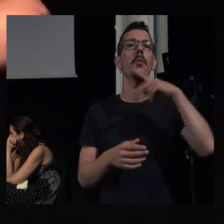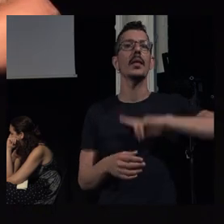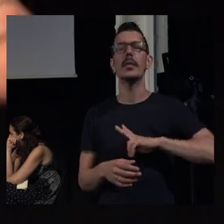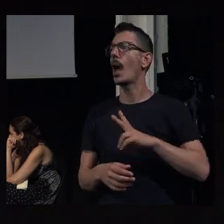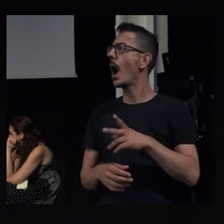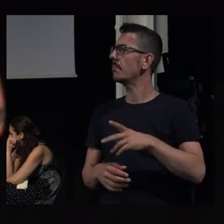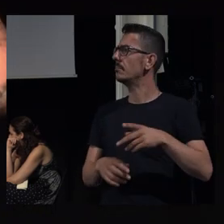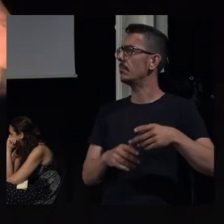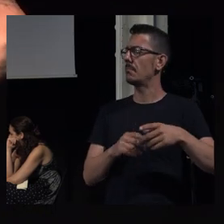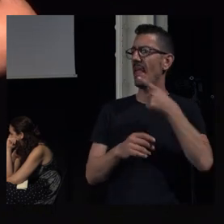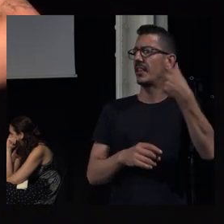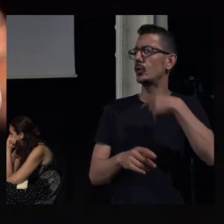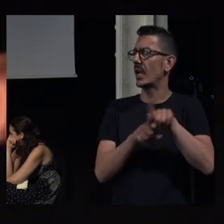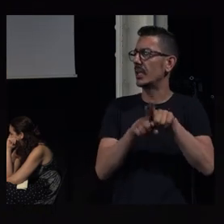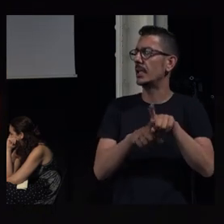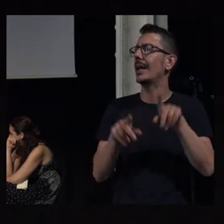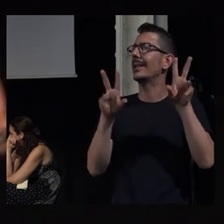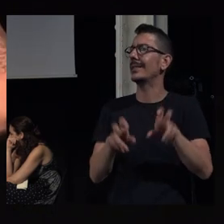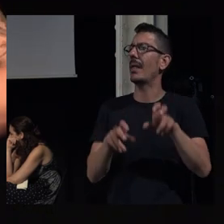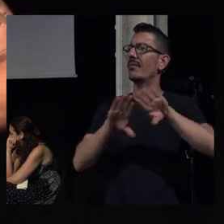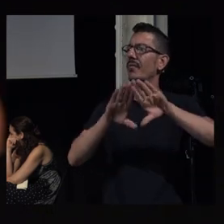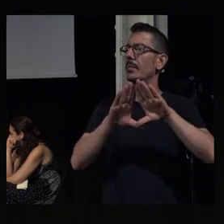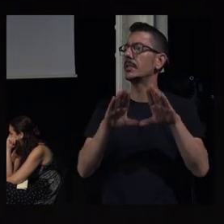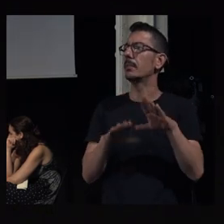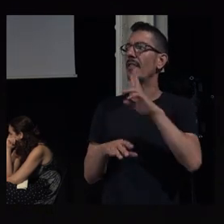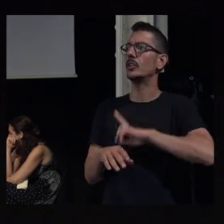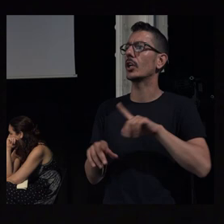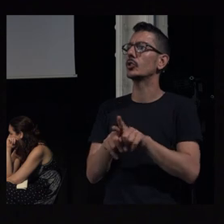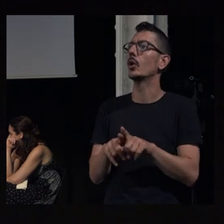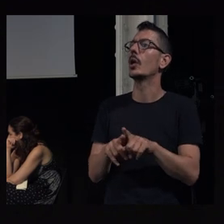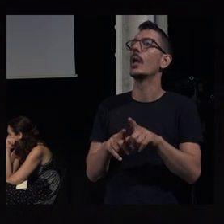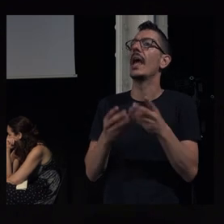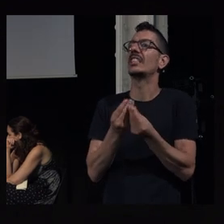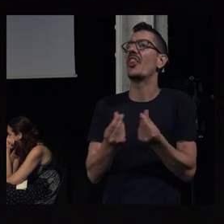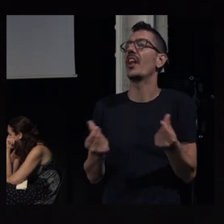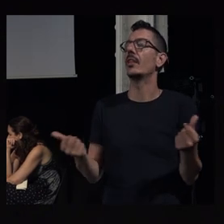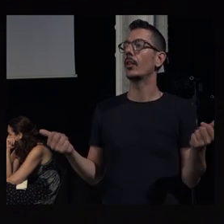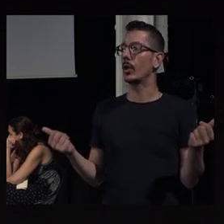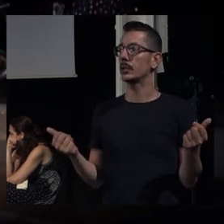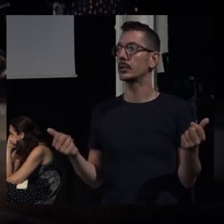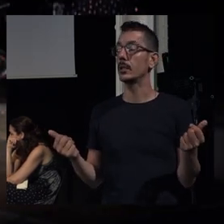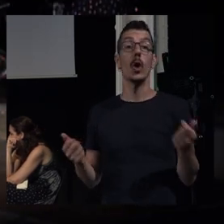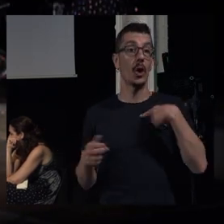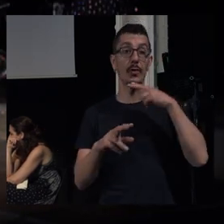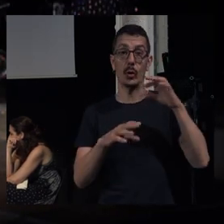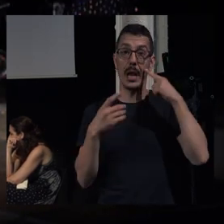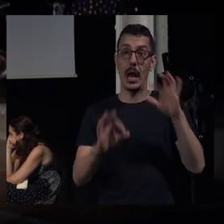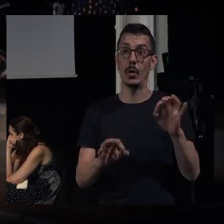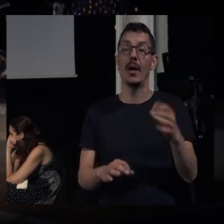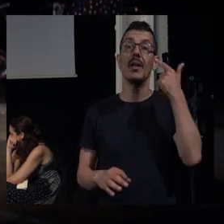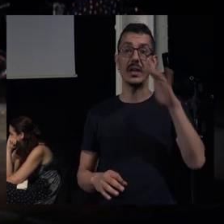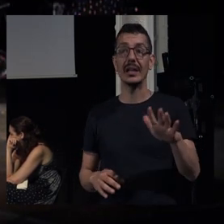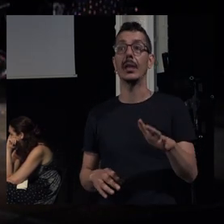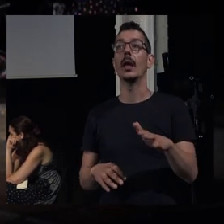es que dicen que somos naturalizantes y esencializadoras, les dije, claro. Le digo, ¿quieres que te ponga un ejemplo? Tú cuando estás en el colegio pidiendo que a tu